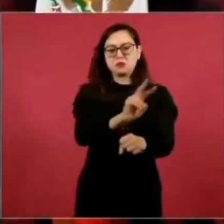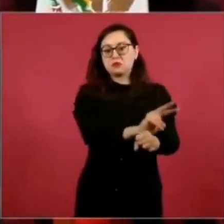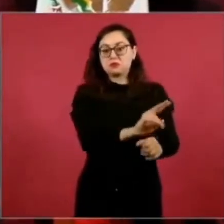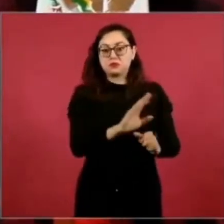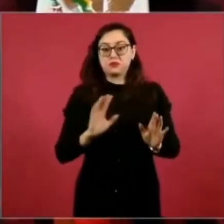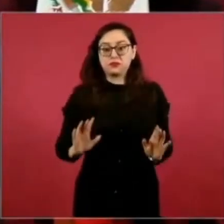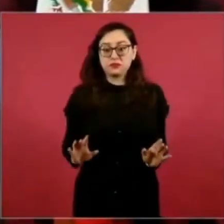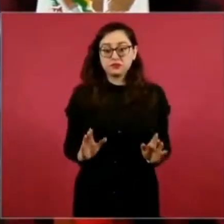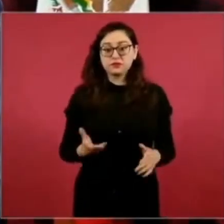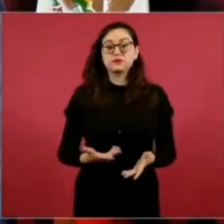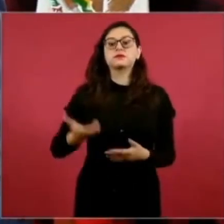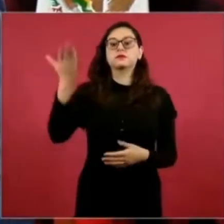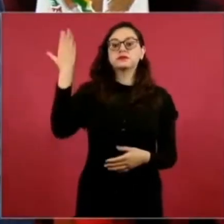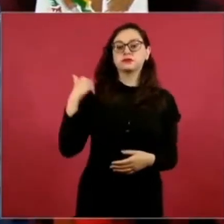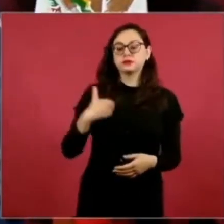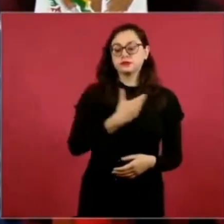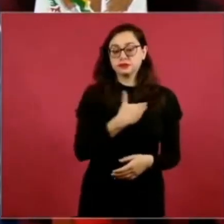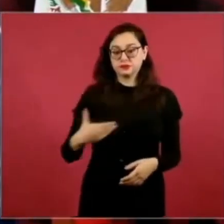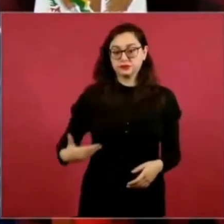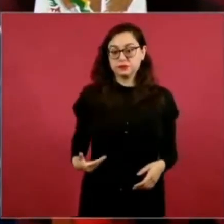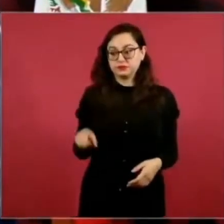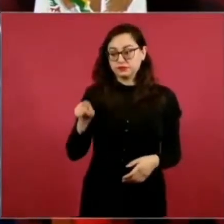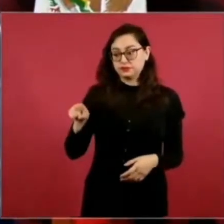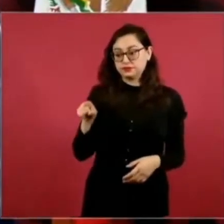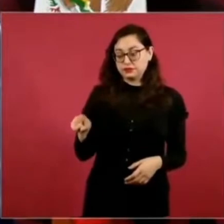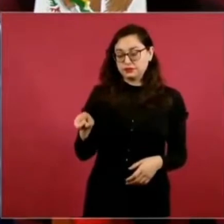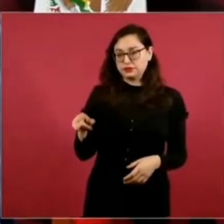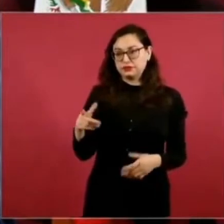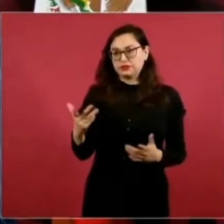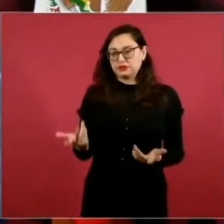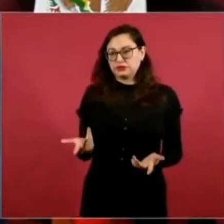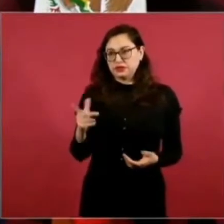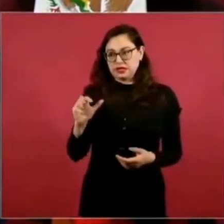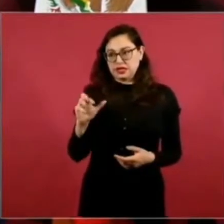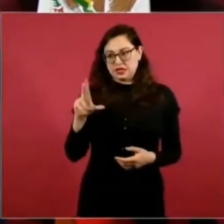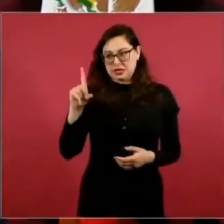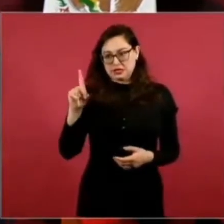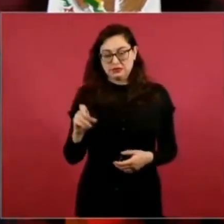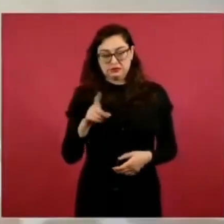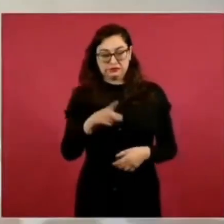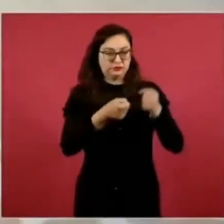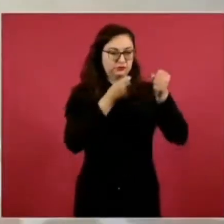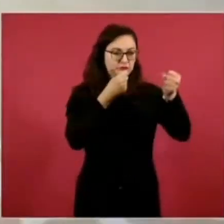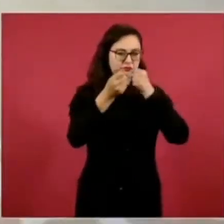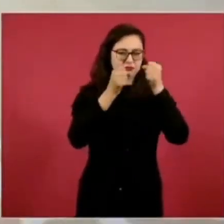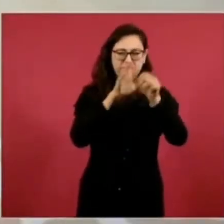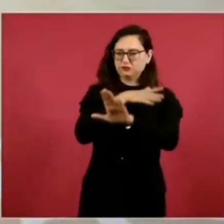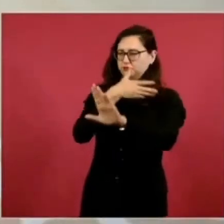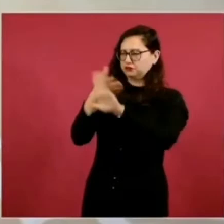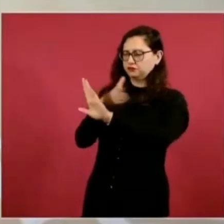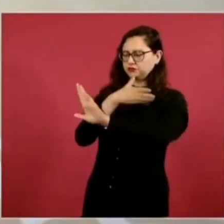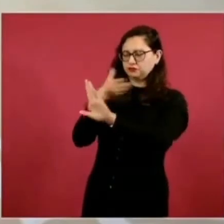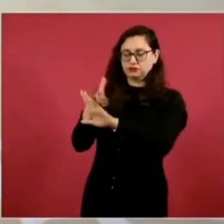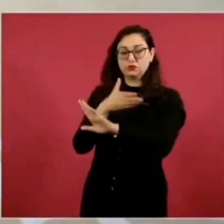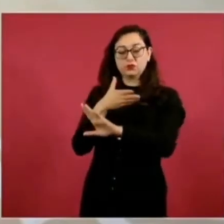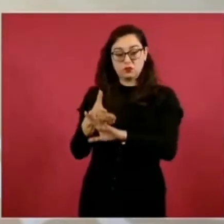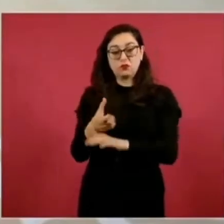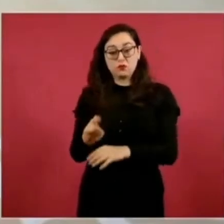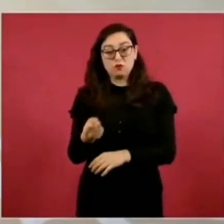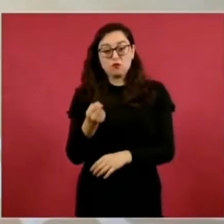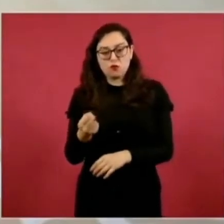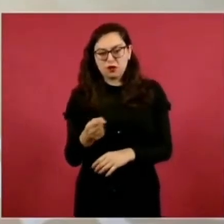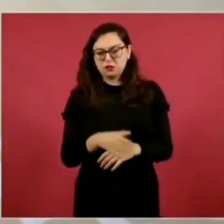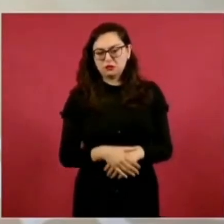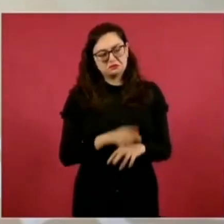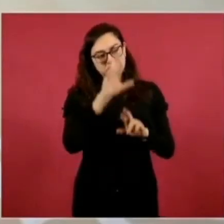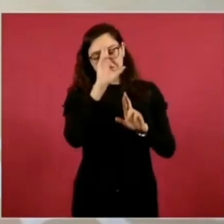de los presidentes más cuestionado y fue respetuoso de